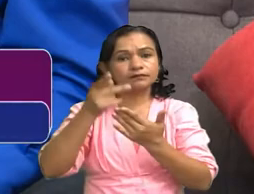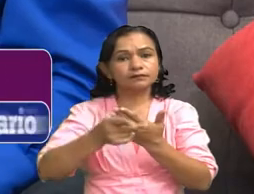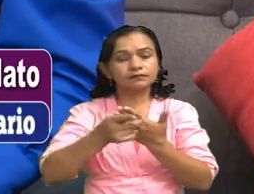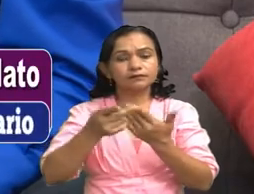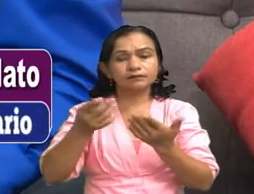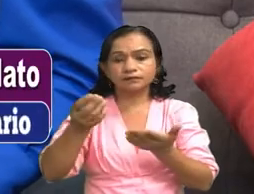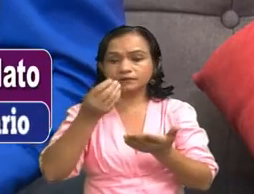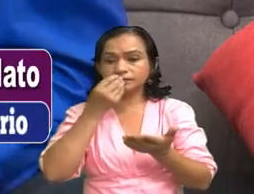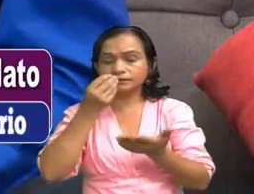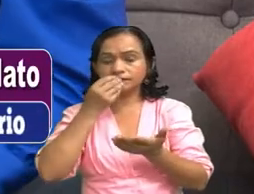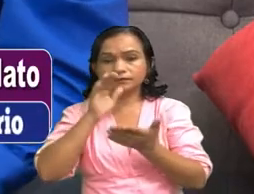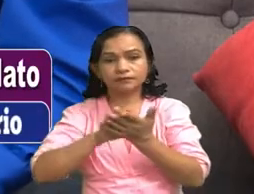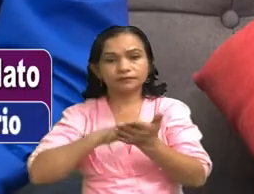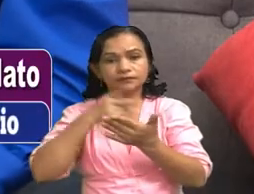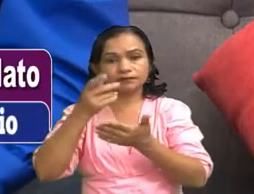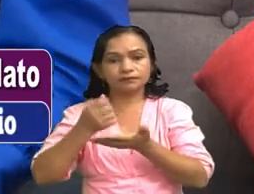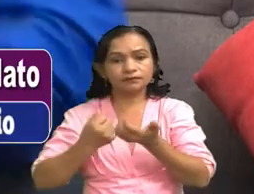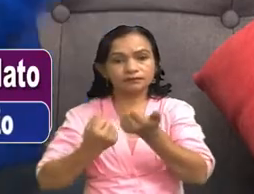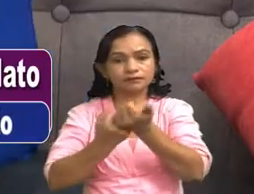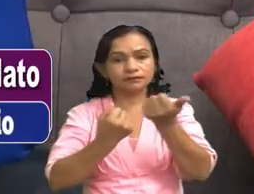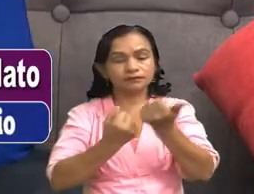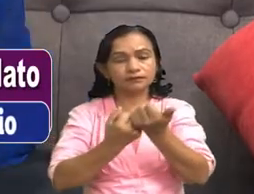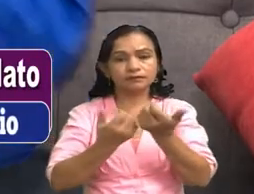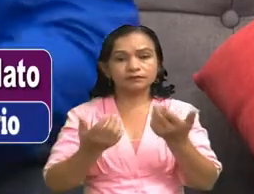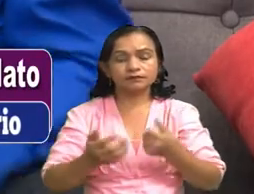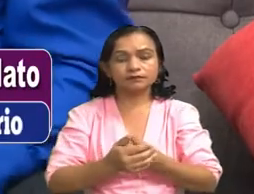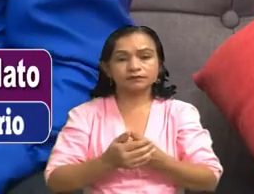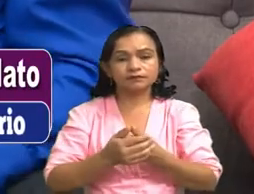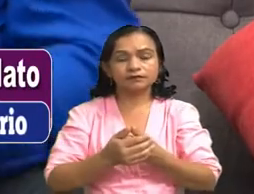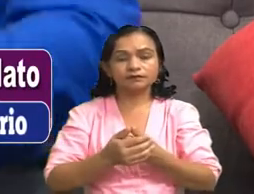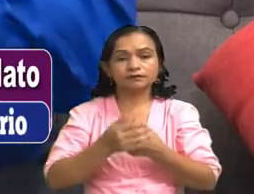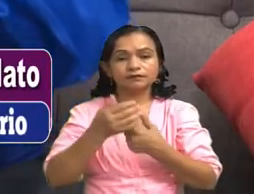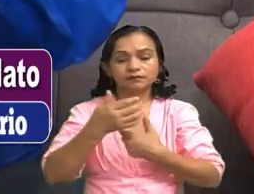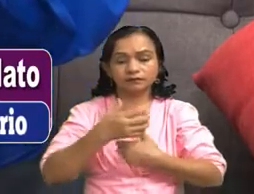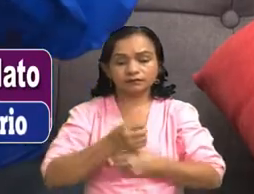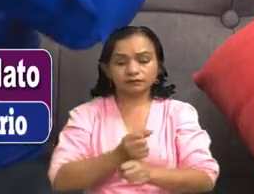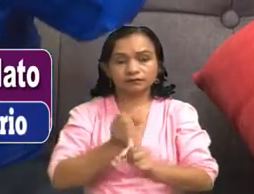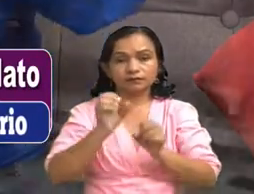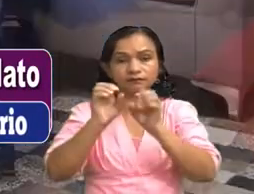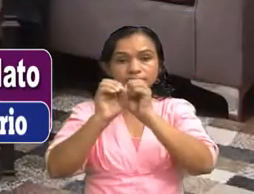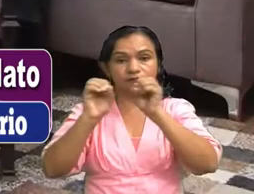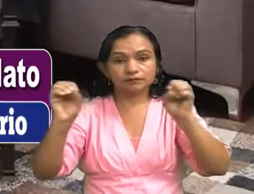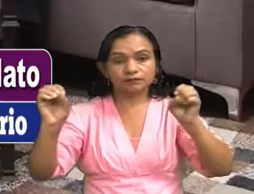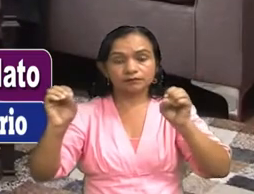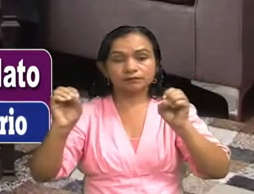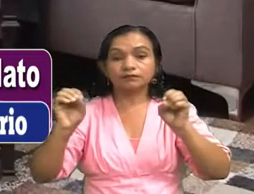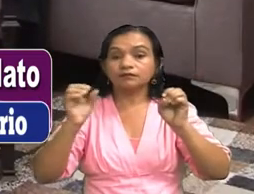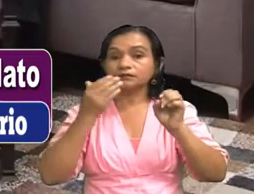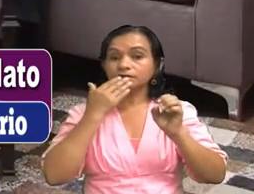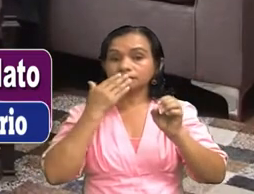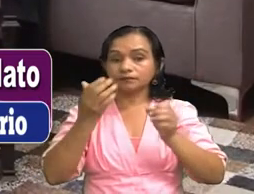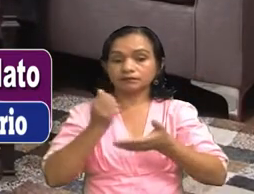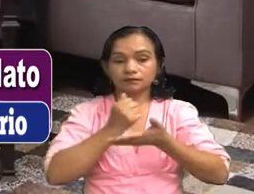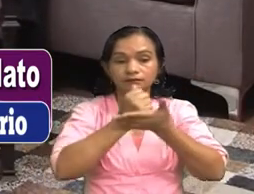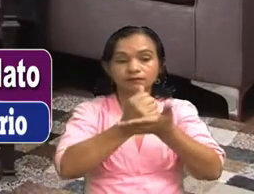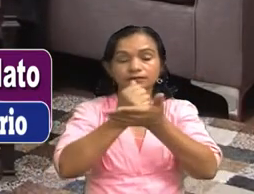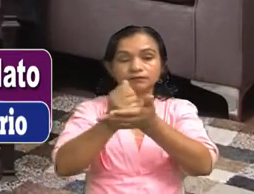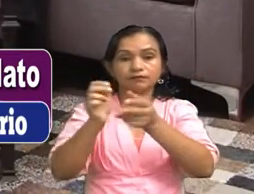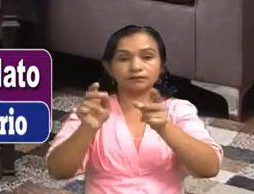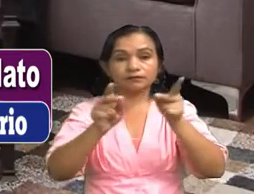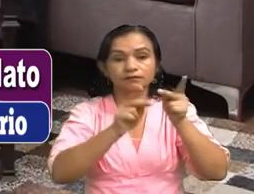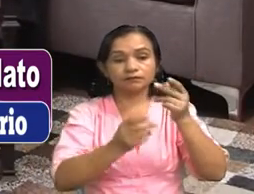productivo alimentario, y conocido como Hambre Cero, se llama una gran capitalización al pequeño